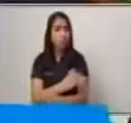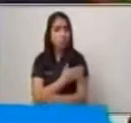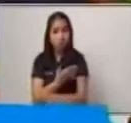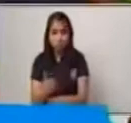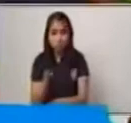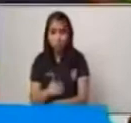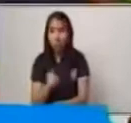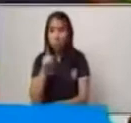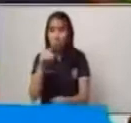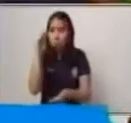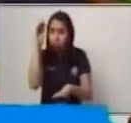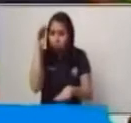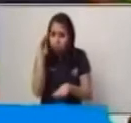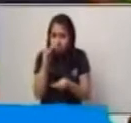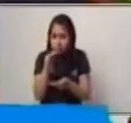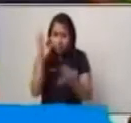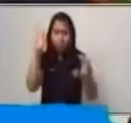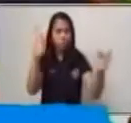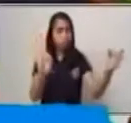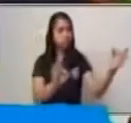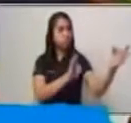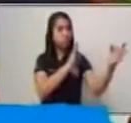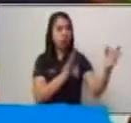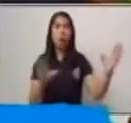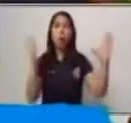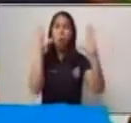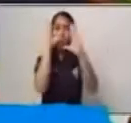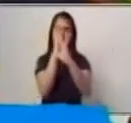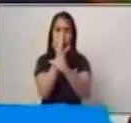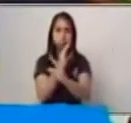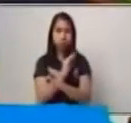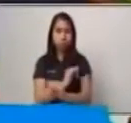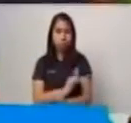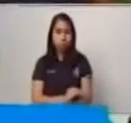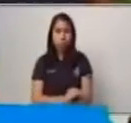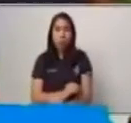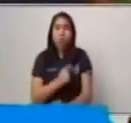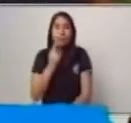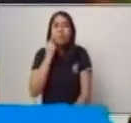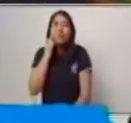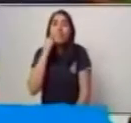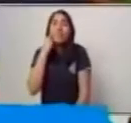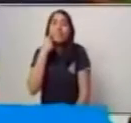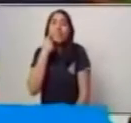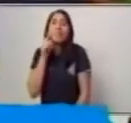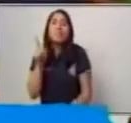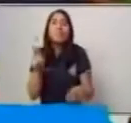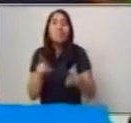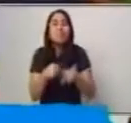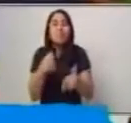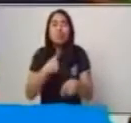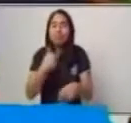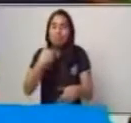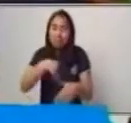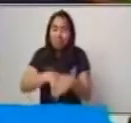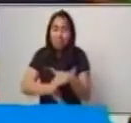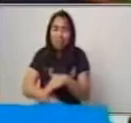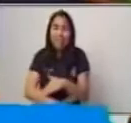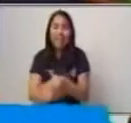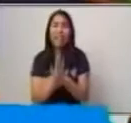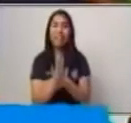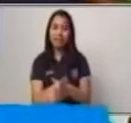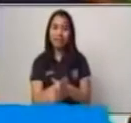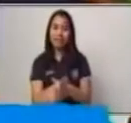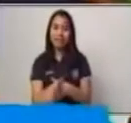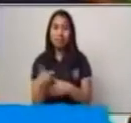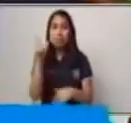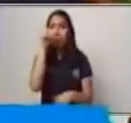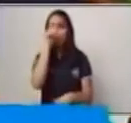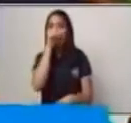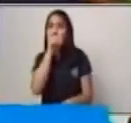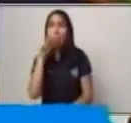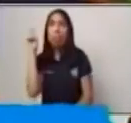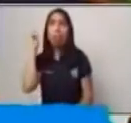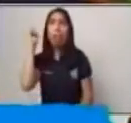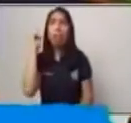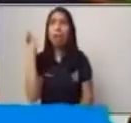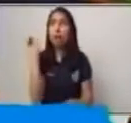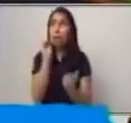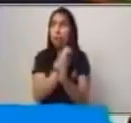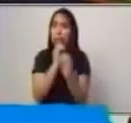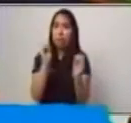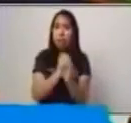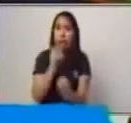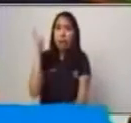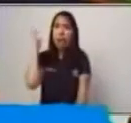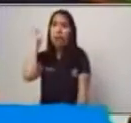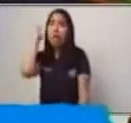violín, oscuro, dulce el que yo llevo dentro, sin que suene, sin que nadie oiga, aquella